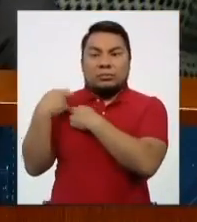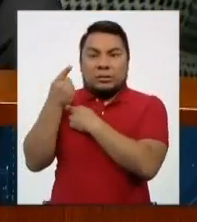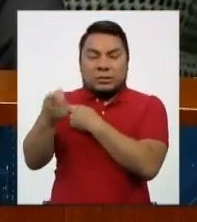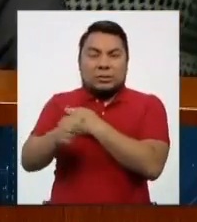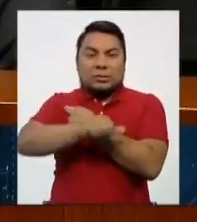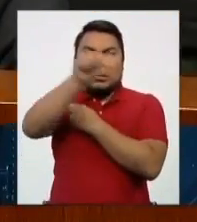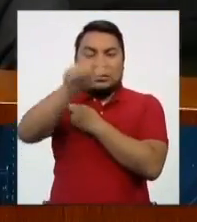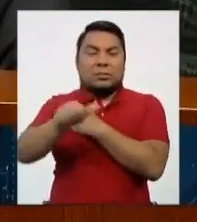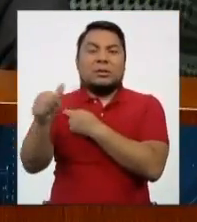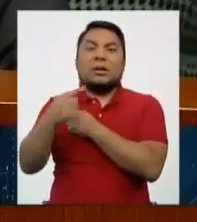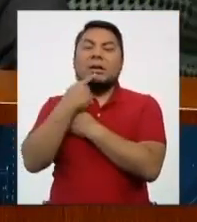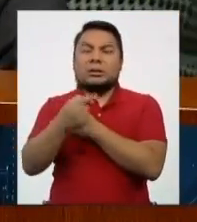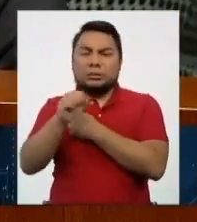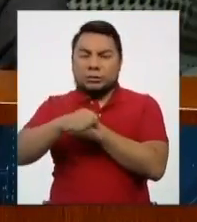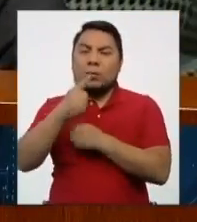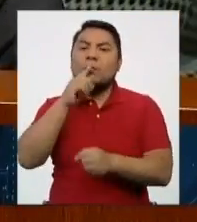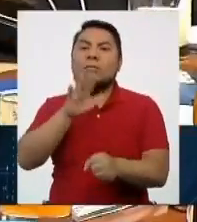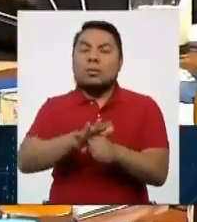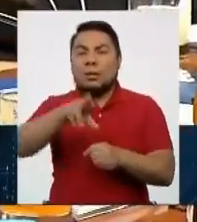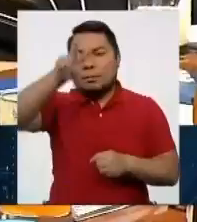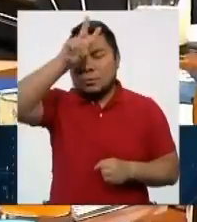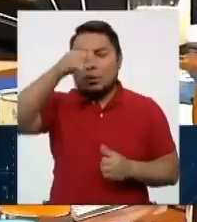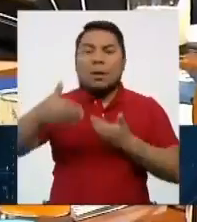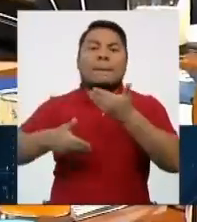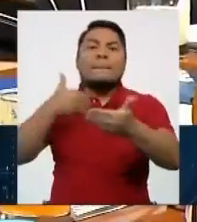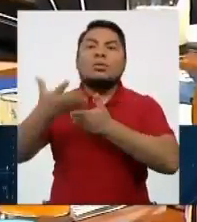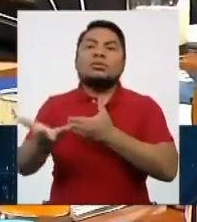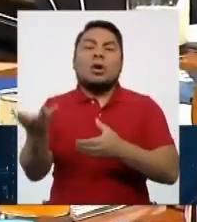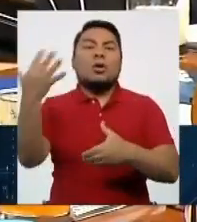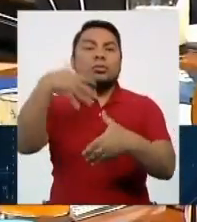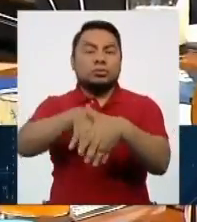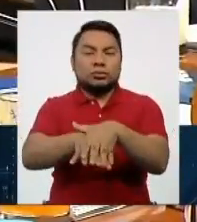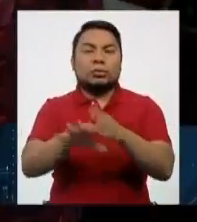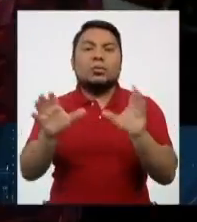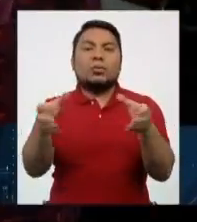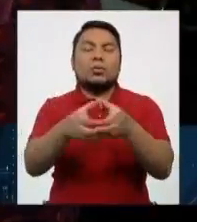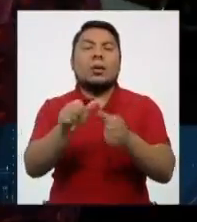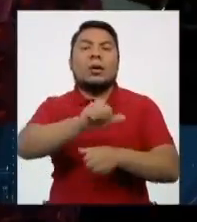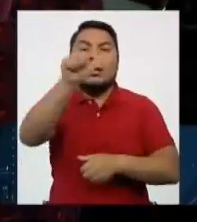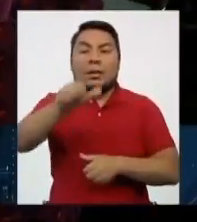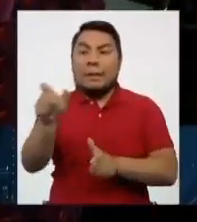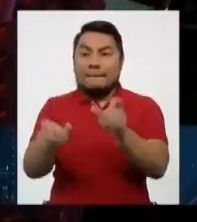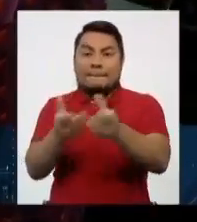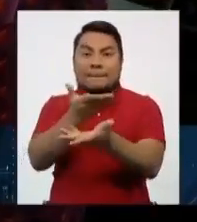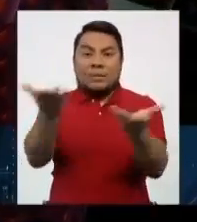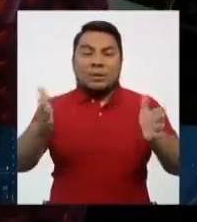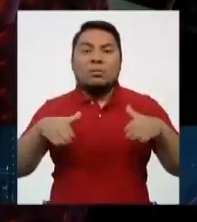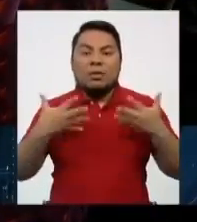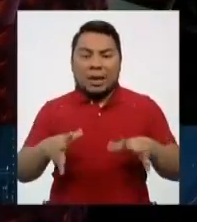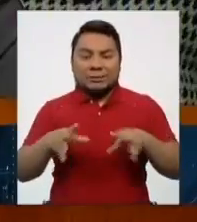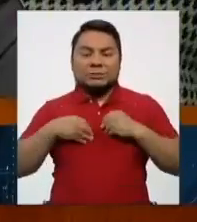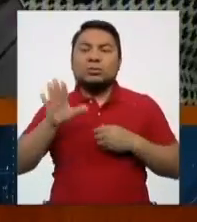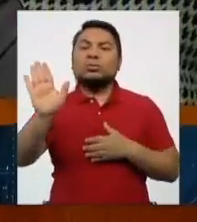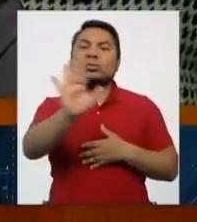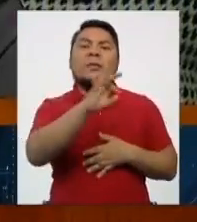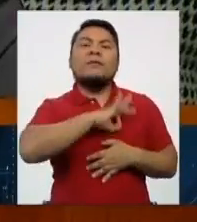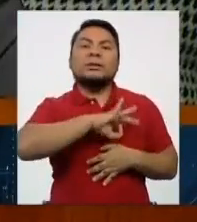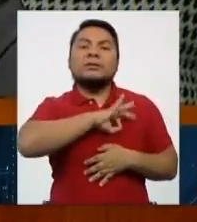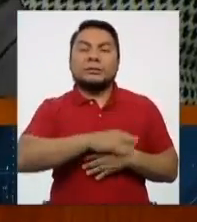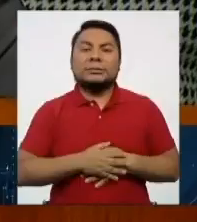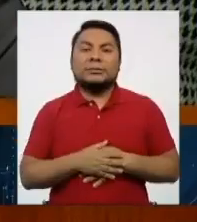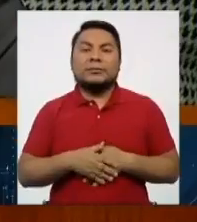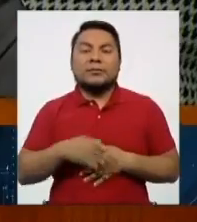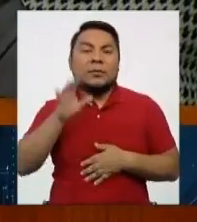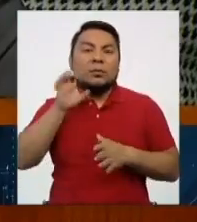expresó el compromiso del Perú de profundizar el proceso de integración andina para que el ciudadano de a pie perciba sus beneficios. La